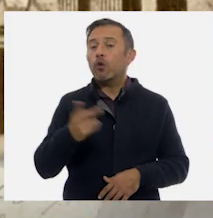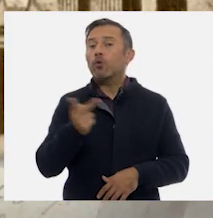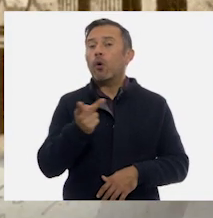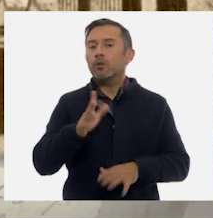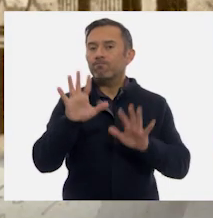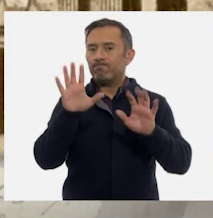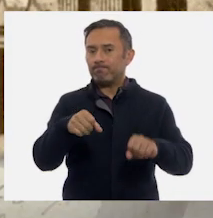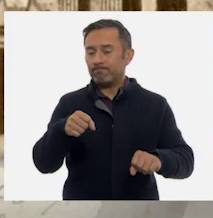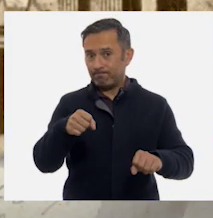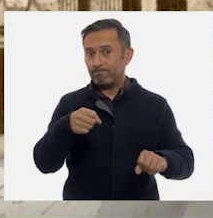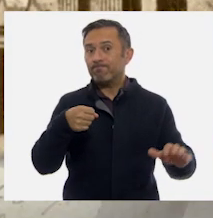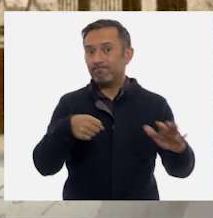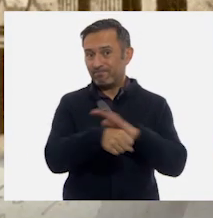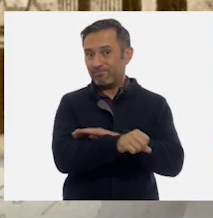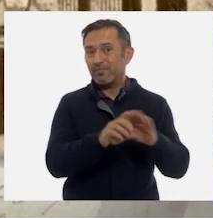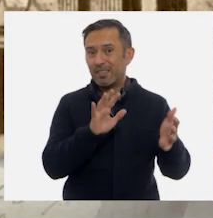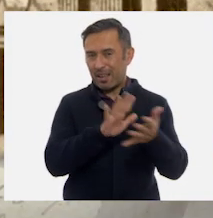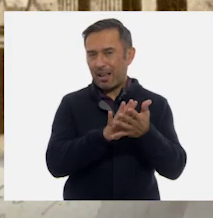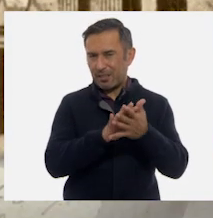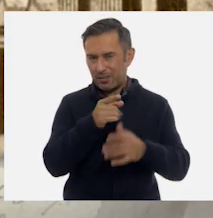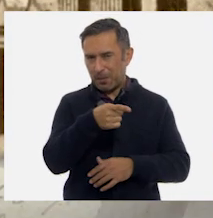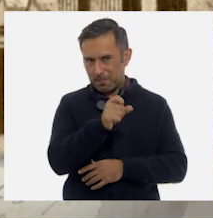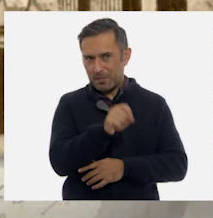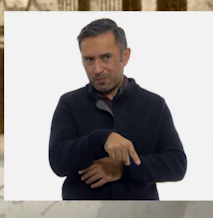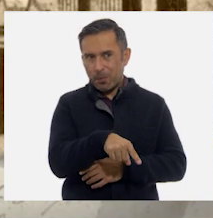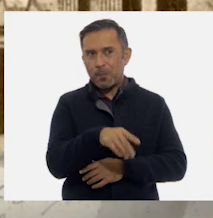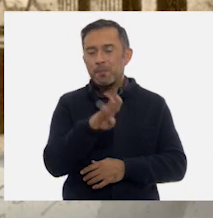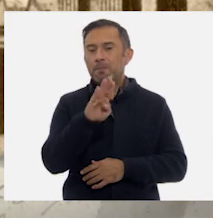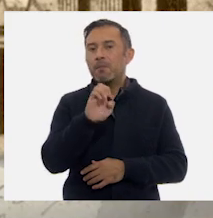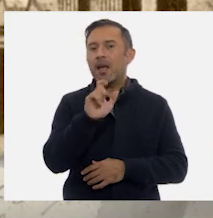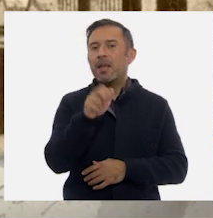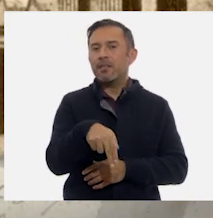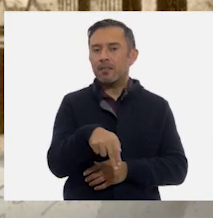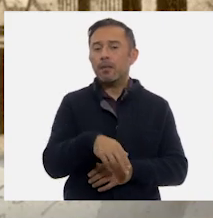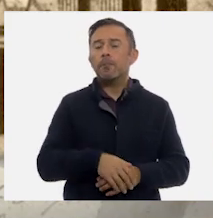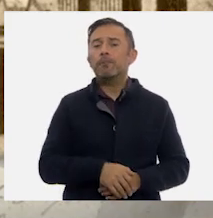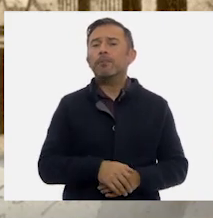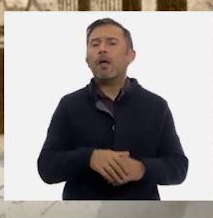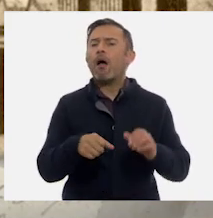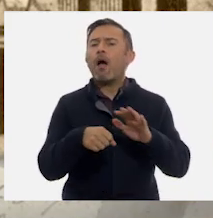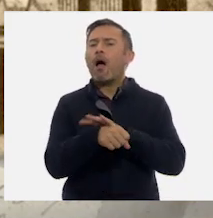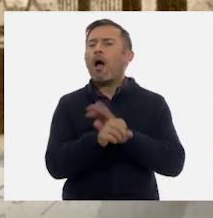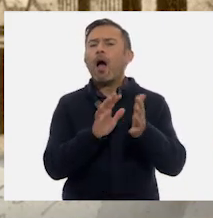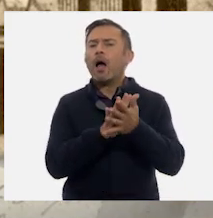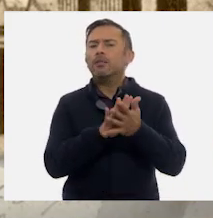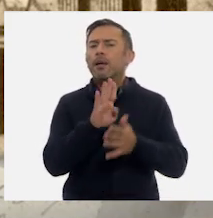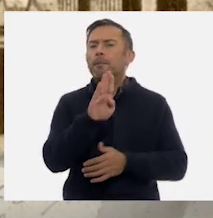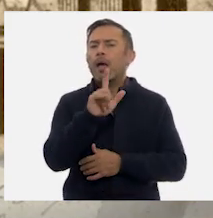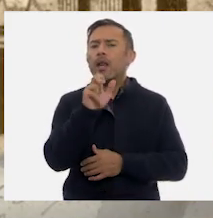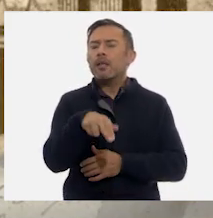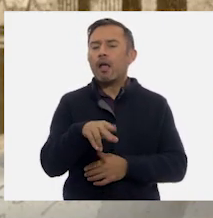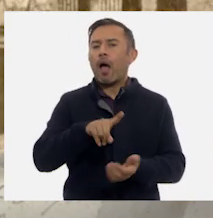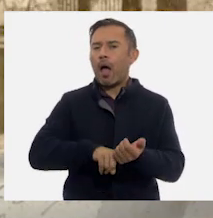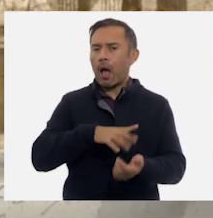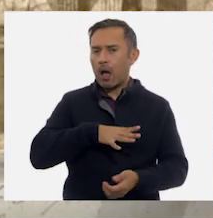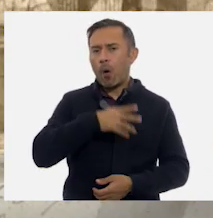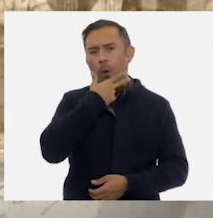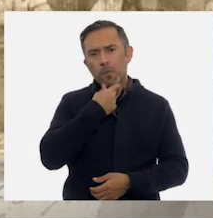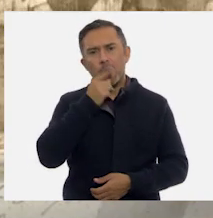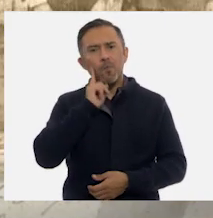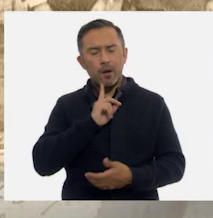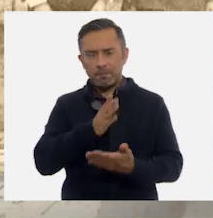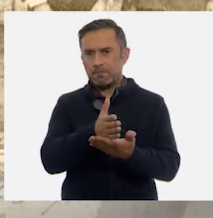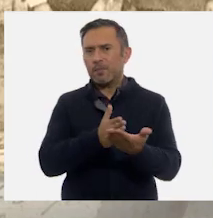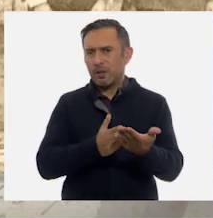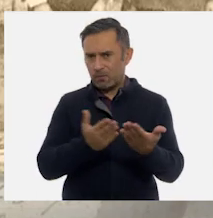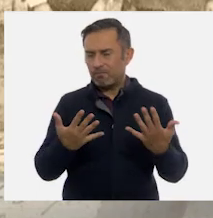y estuvieron en la cárcel de Belén. Esa cárcel de Belén era una cárcel mixta, ¿verdad? Y entonces ahí, en